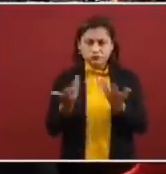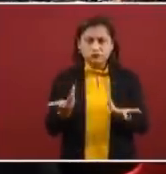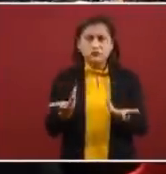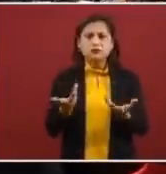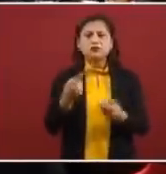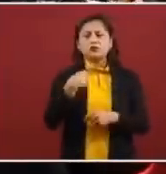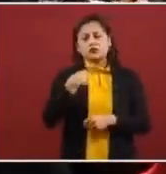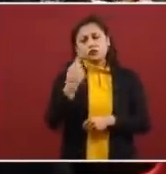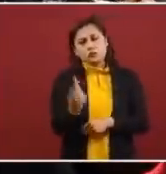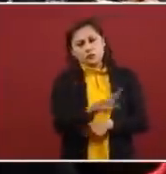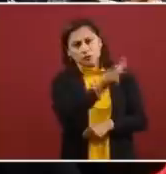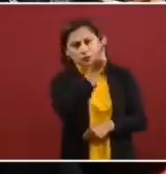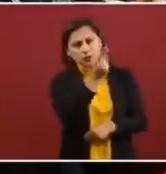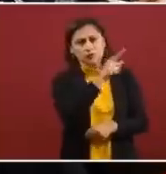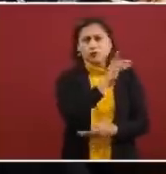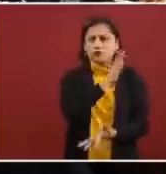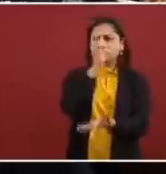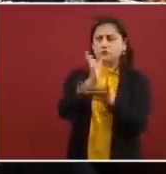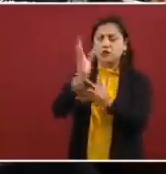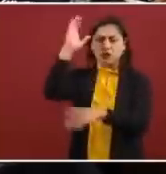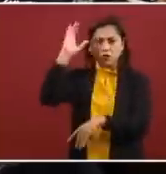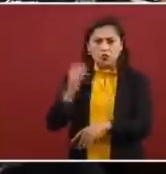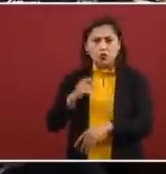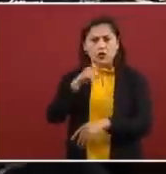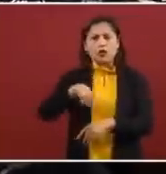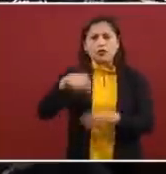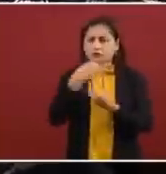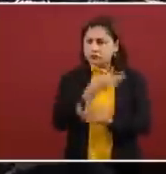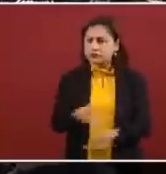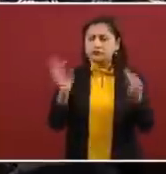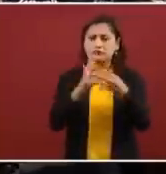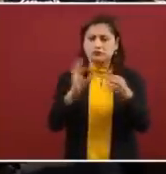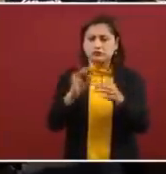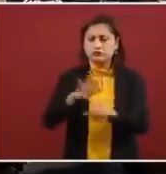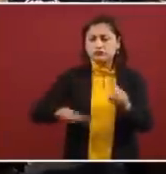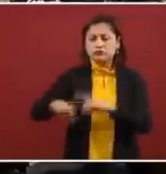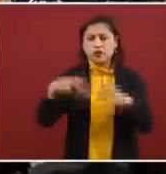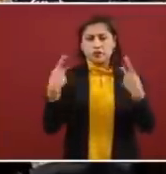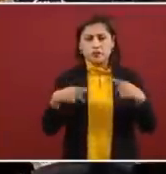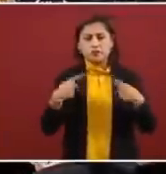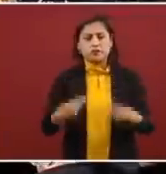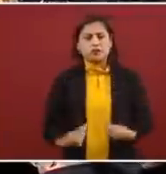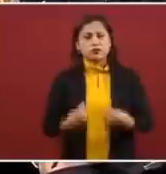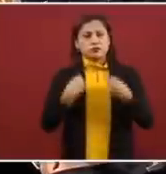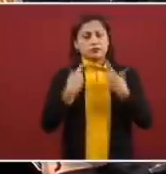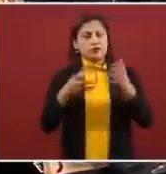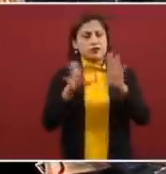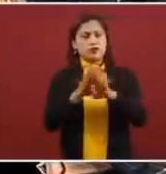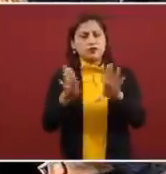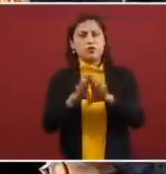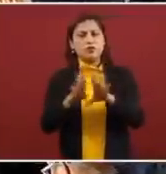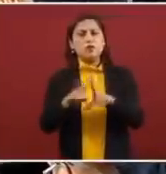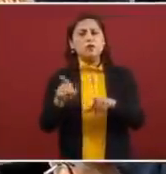culiacán a darles un mensaje a la ciudadanía que vivió lo que pueda hacer criminales que rayan en el